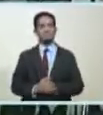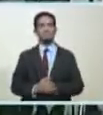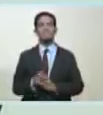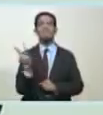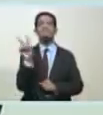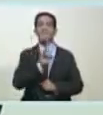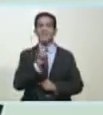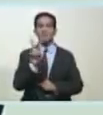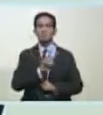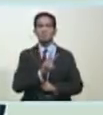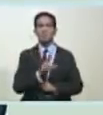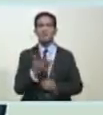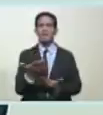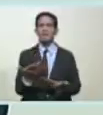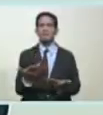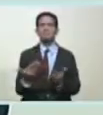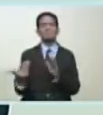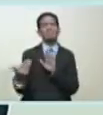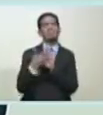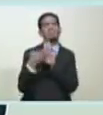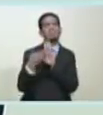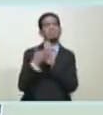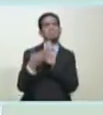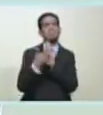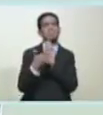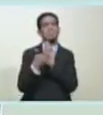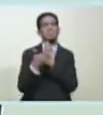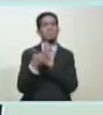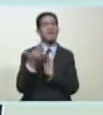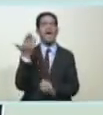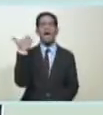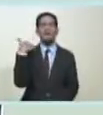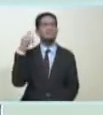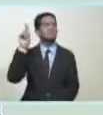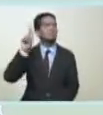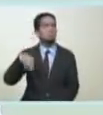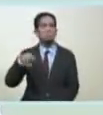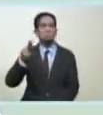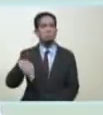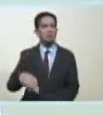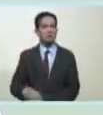Venezuela es víctima de una amenaza nunca antes vista.